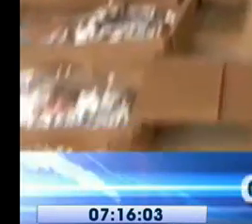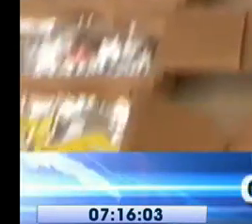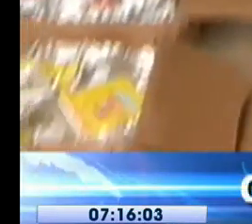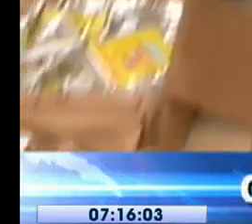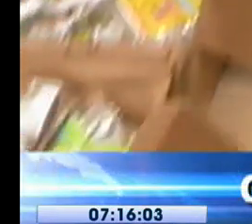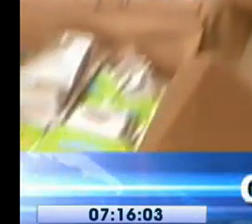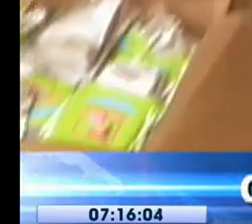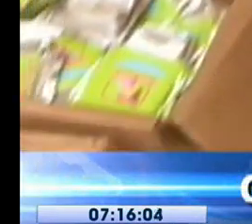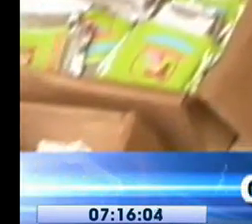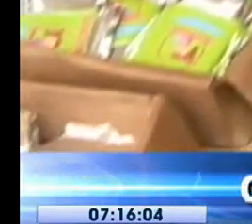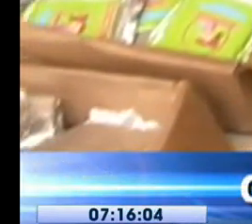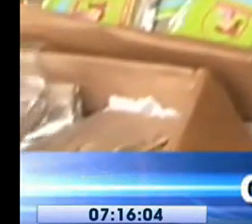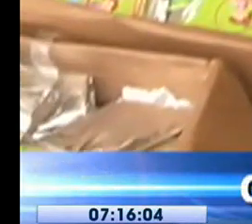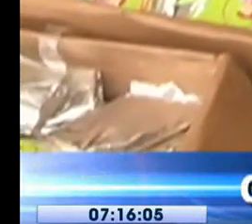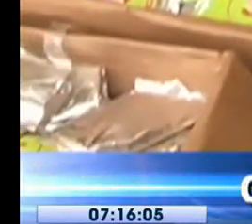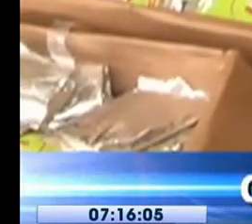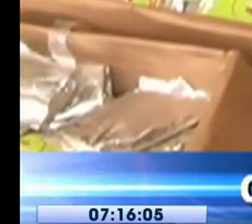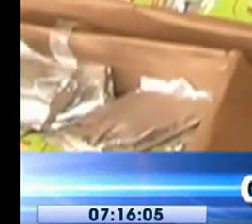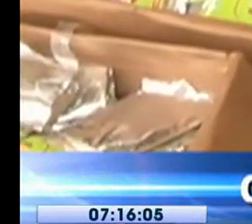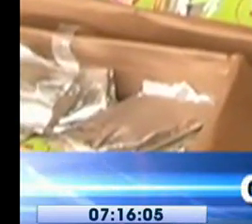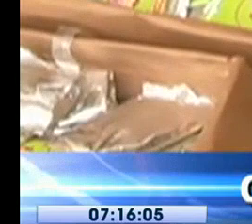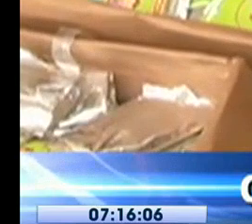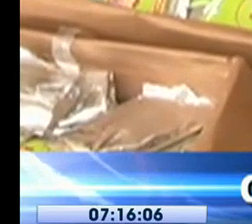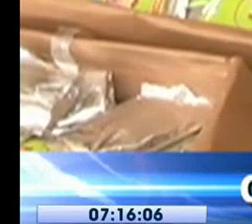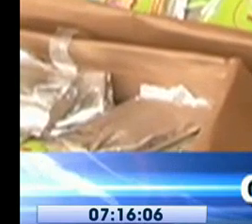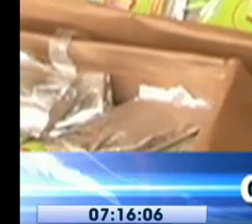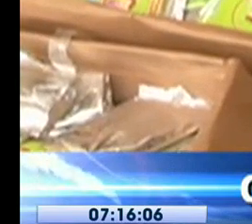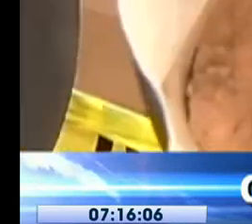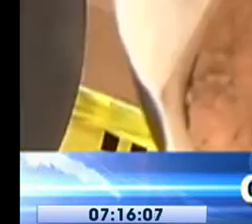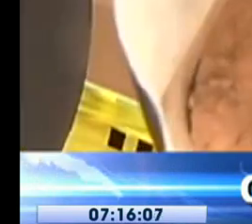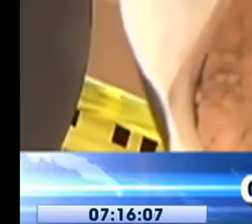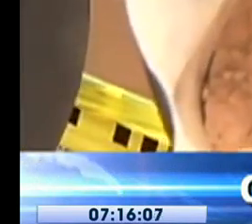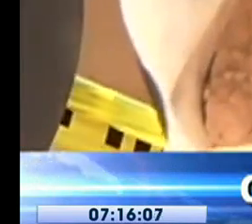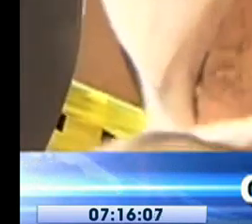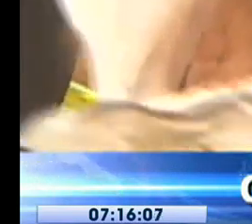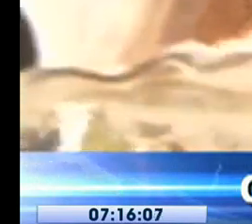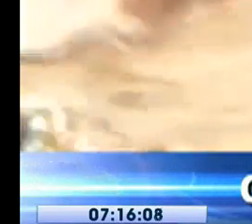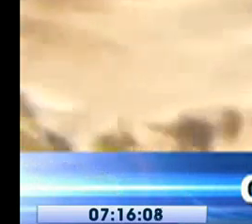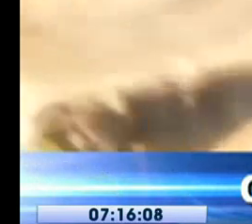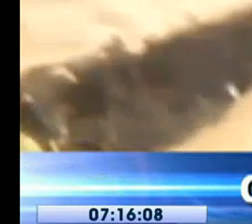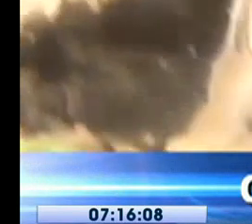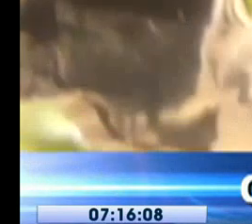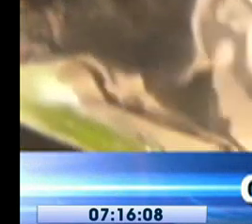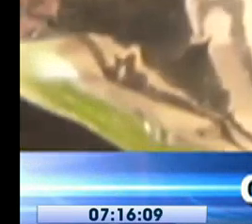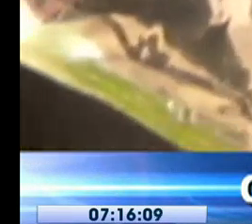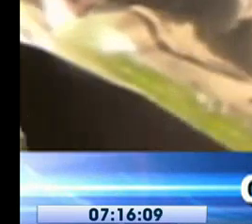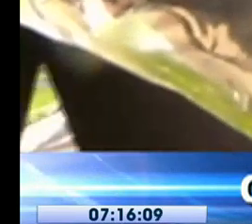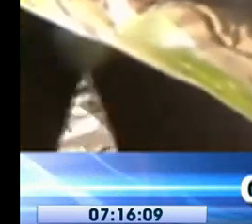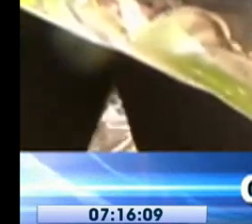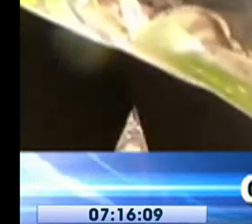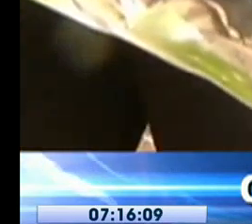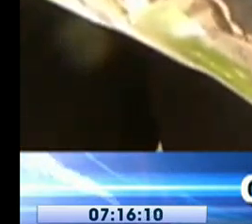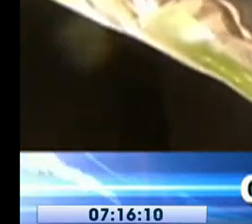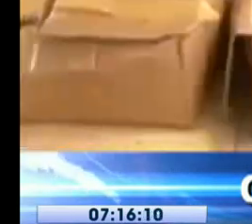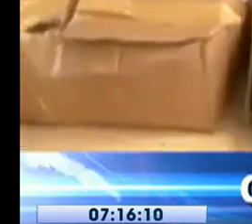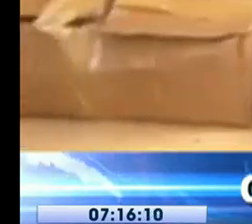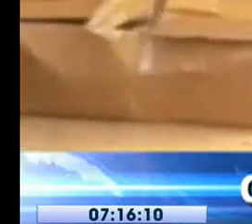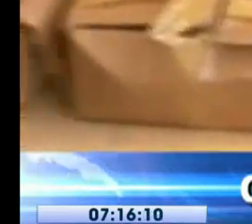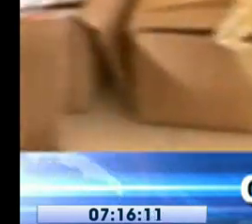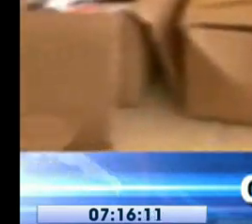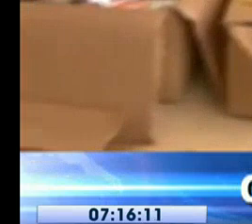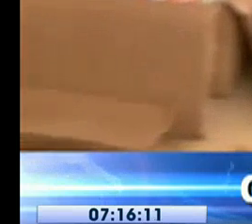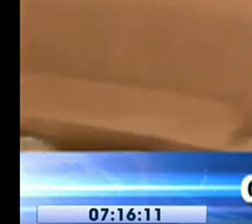Decomisan más de 1 tonelada de clorhidrato de cocaína en el aeropuerto de Guayaquil. La droga iba a ser enviada a Europa como chocolate en